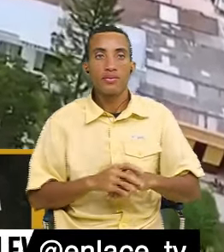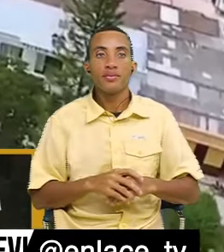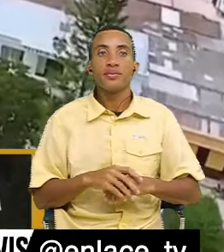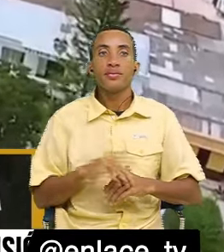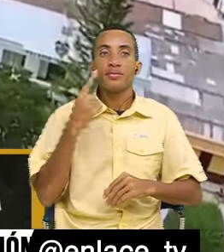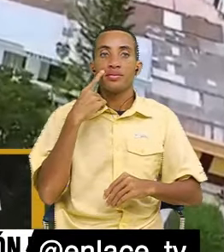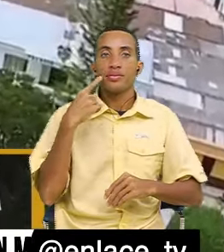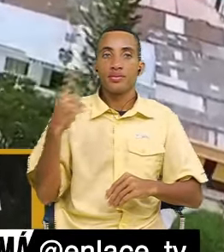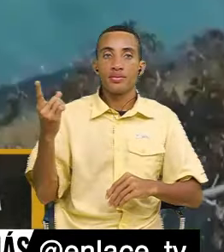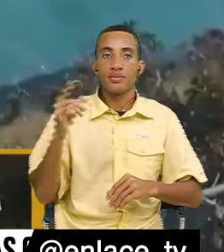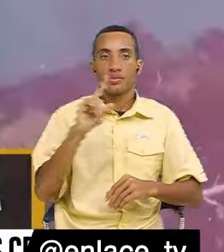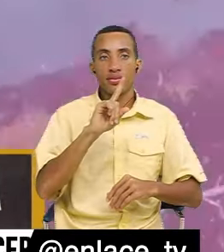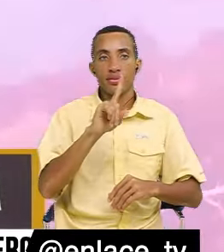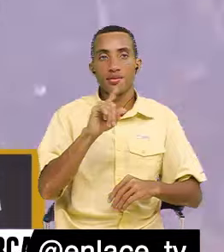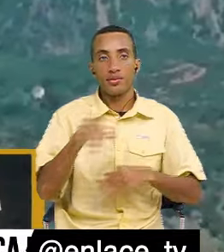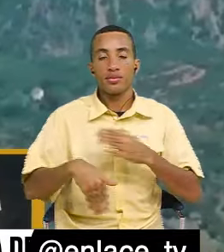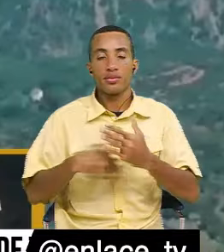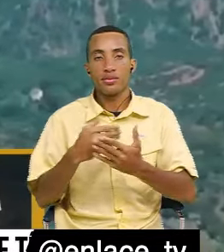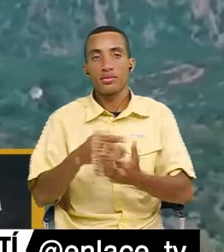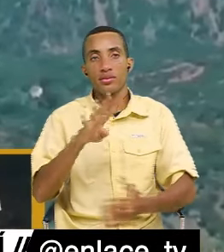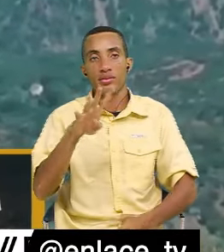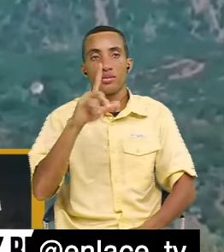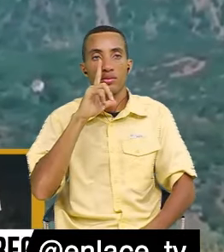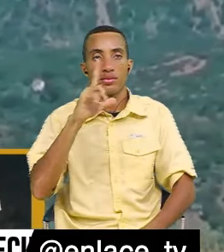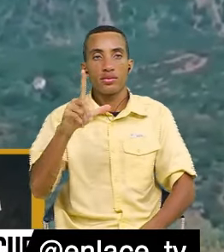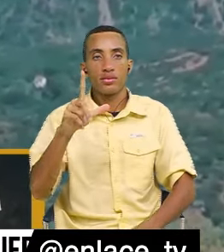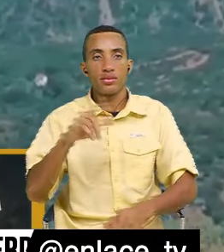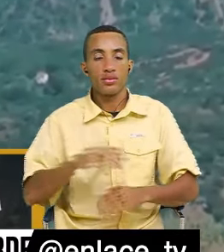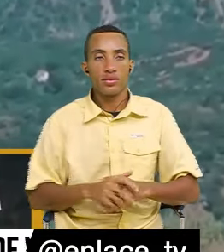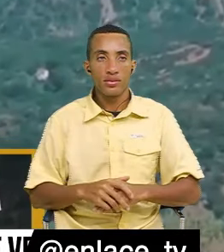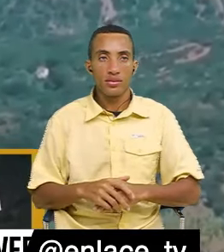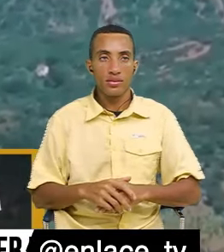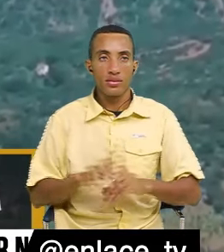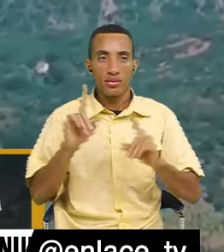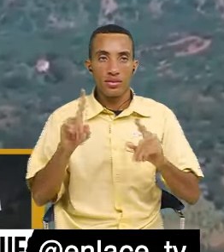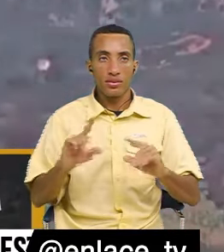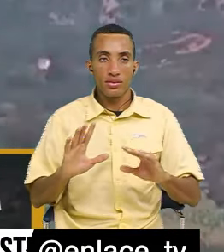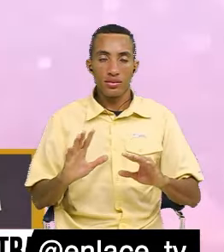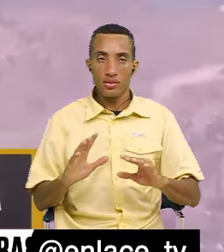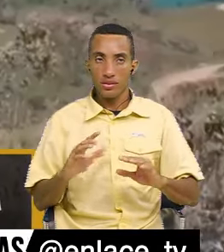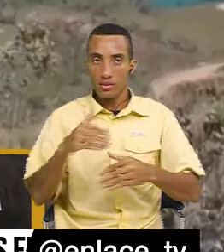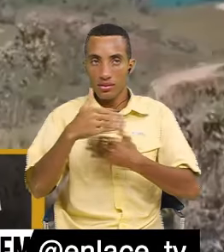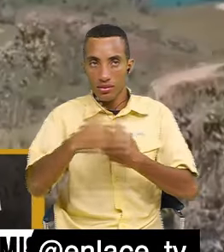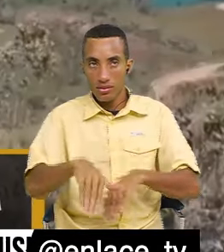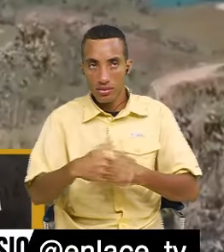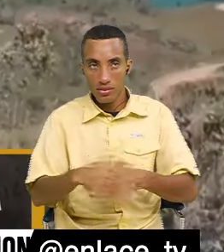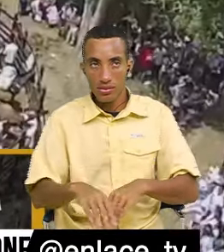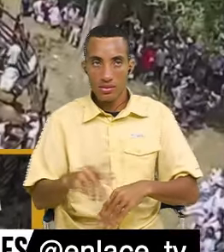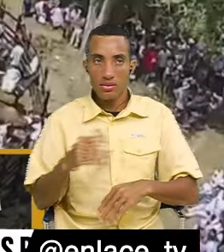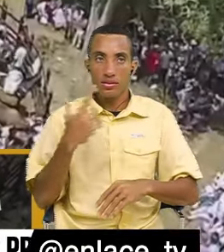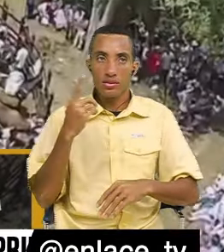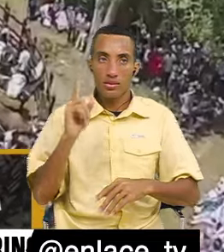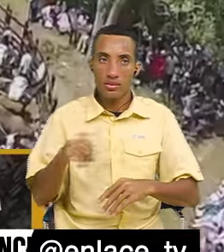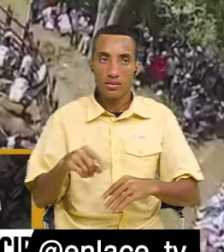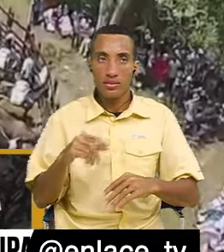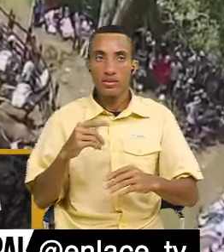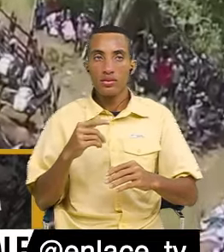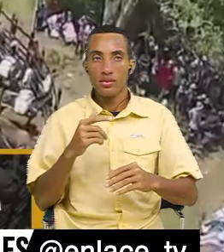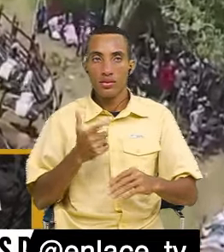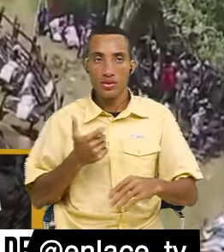1 al 4 de julio. El evento festivo estará engalanando las calles y parques de la municipalidad con presentación de